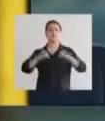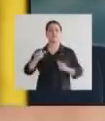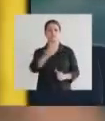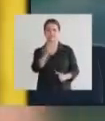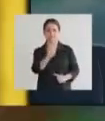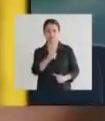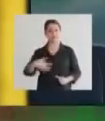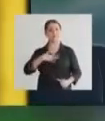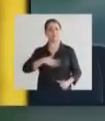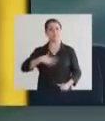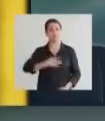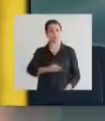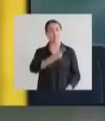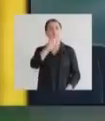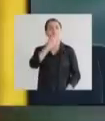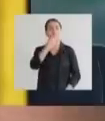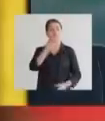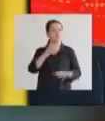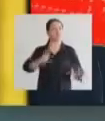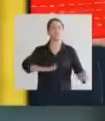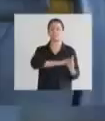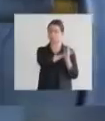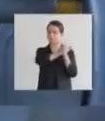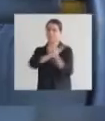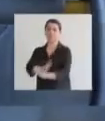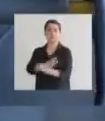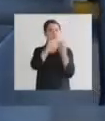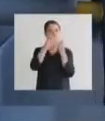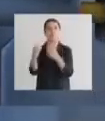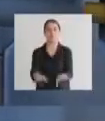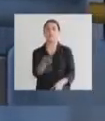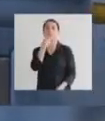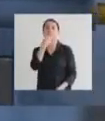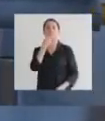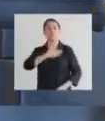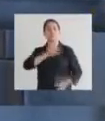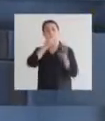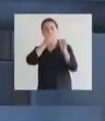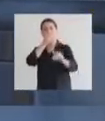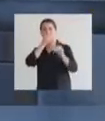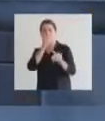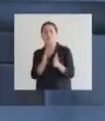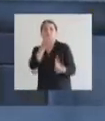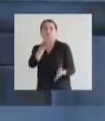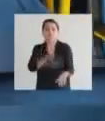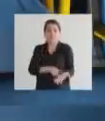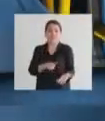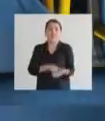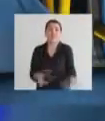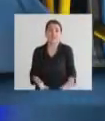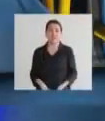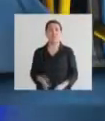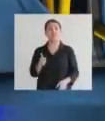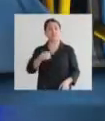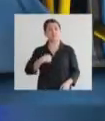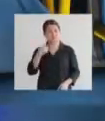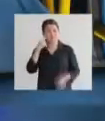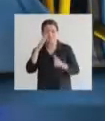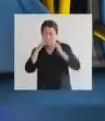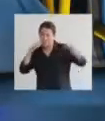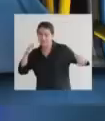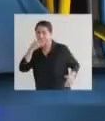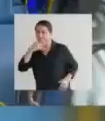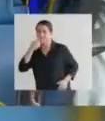productora, después de pasar por 20 personas, hoy el total, presidenta, son 200. Ya, pero espera, espera. ¿O no todos sacan su tajada? Yo estoy de acuerdo con la Ingrid en que hay un montón de cabros